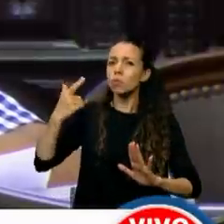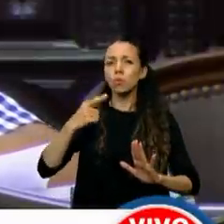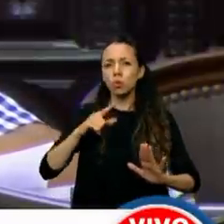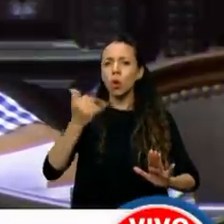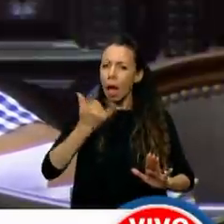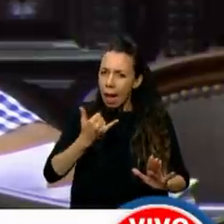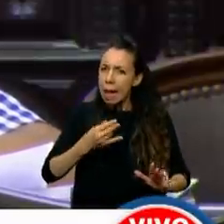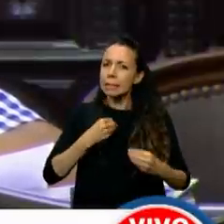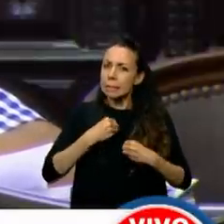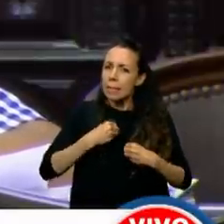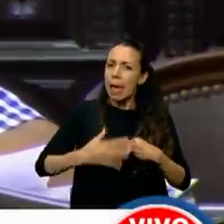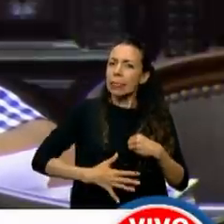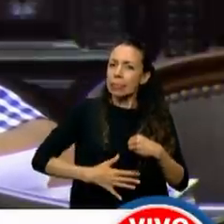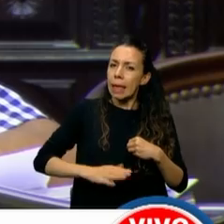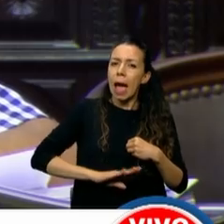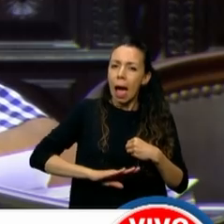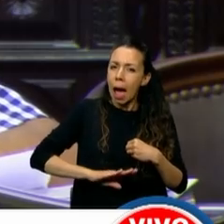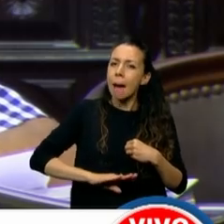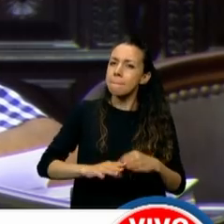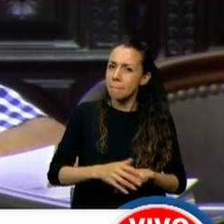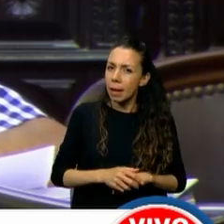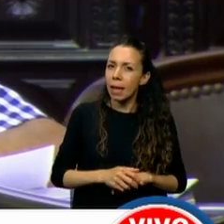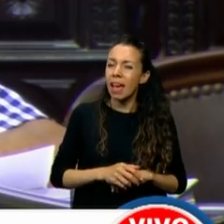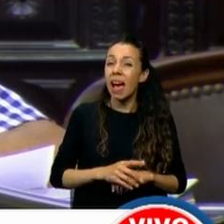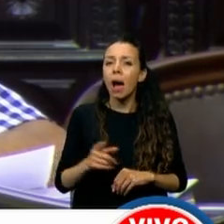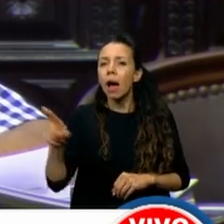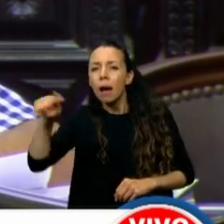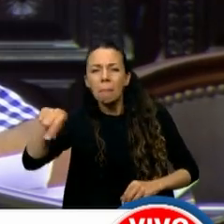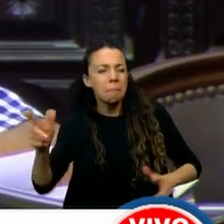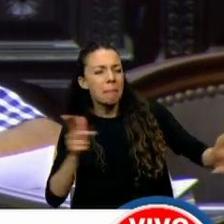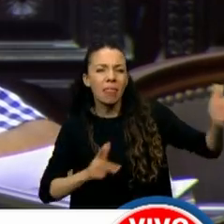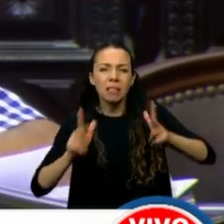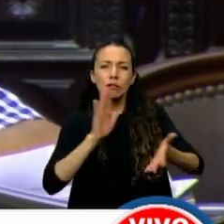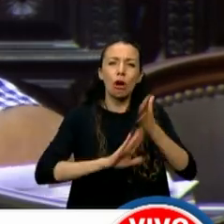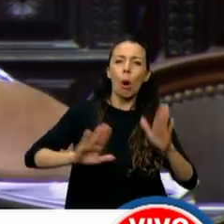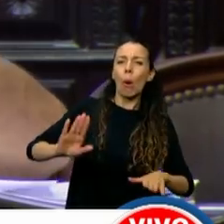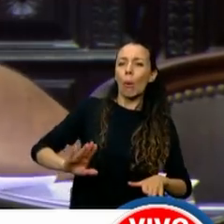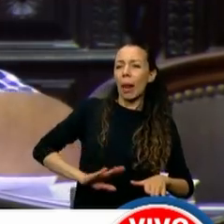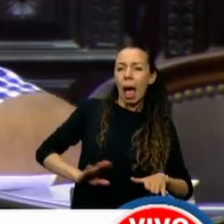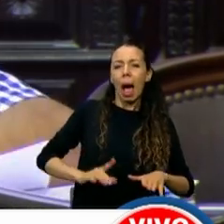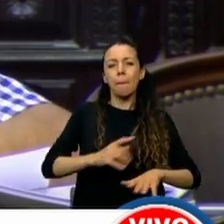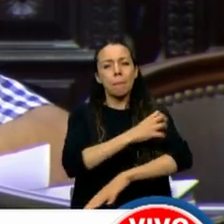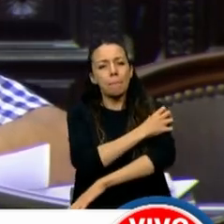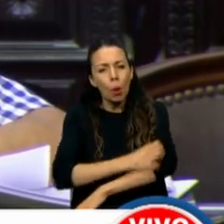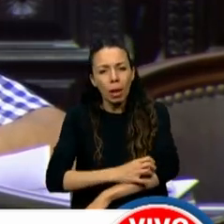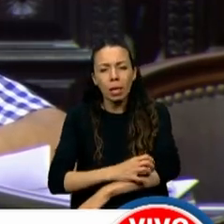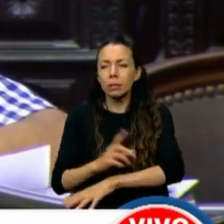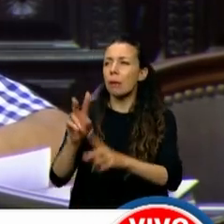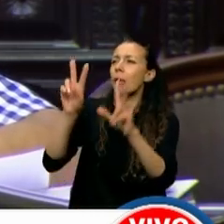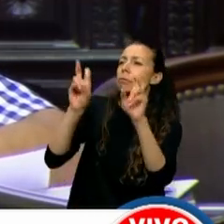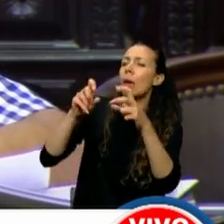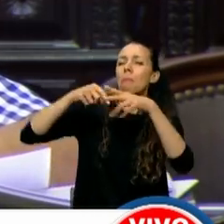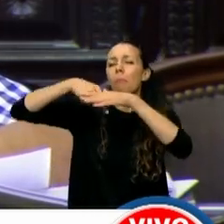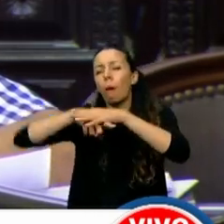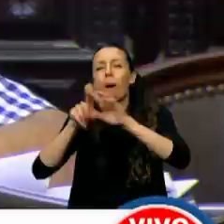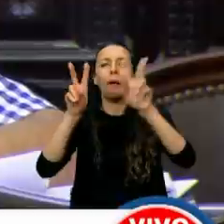de hambre no nos pueden hablar a nosotros de pobreza con el tecnicismo con la macroeconomía si no vemos